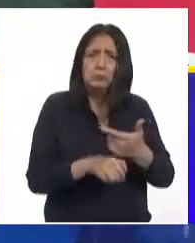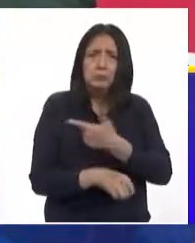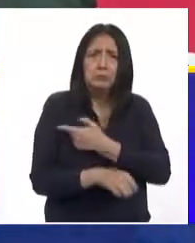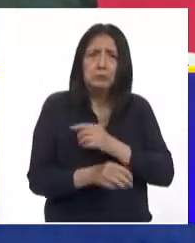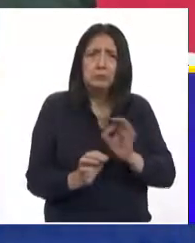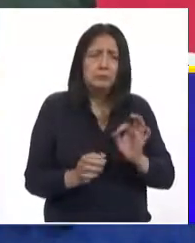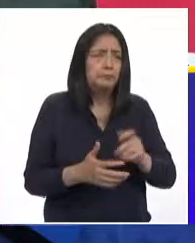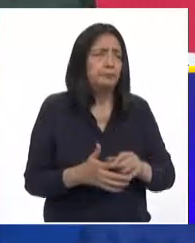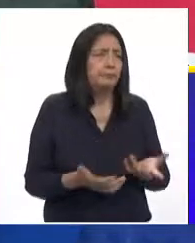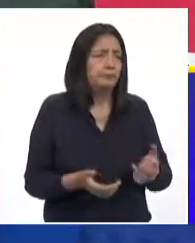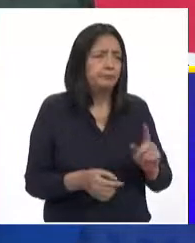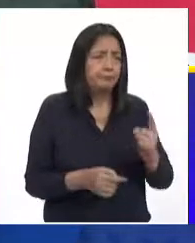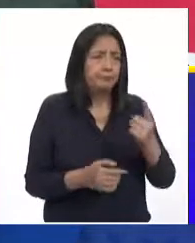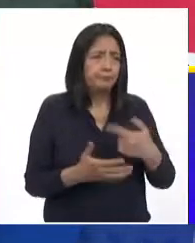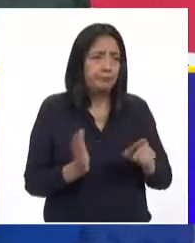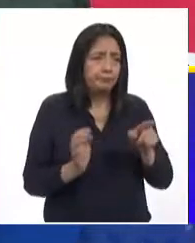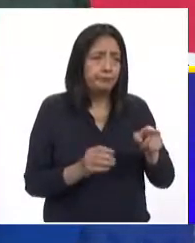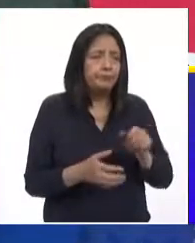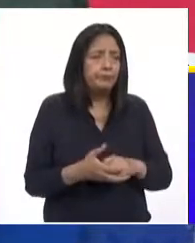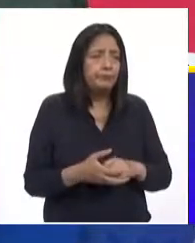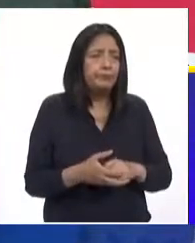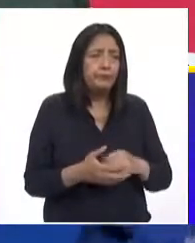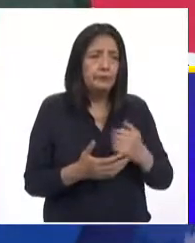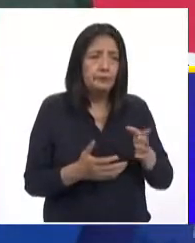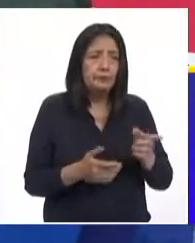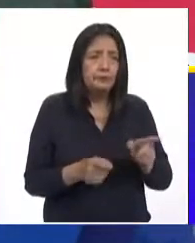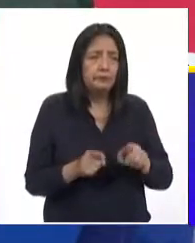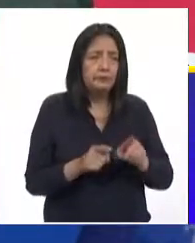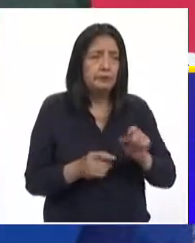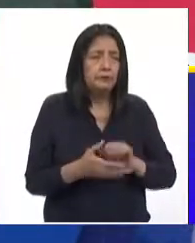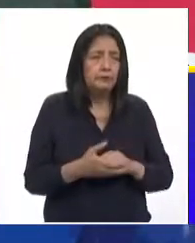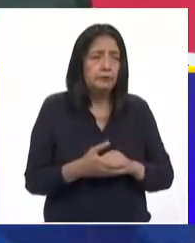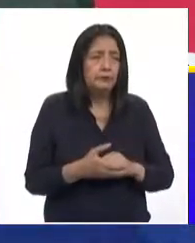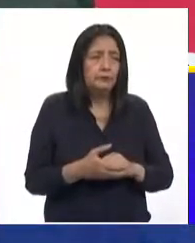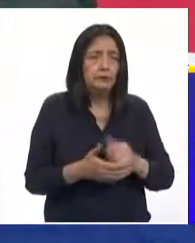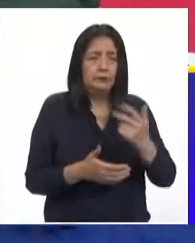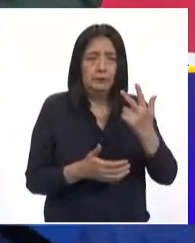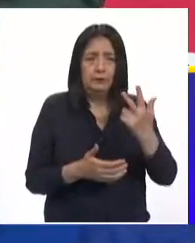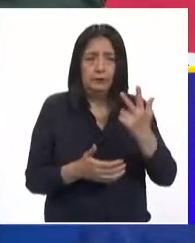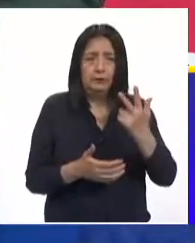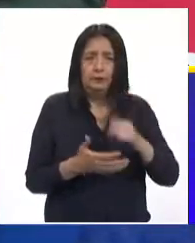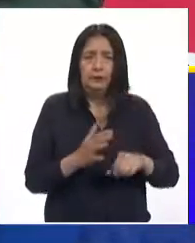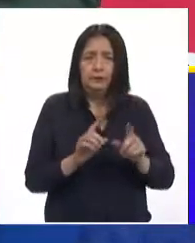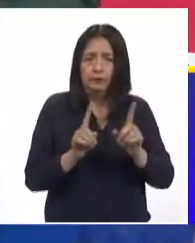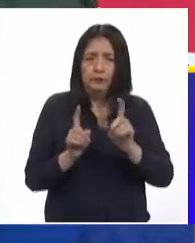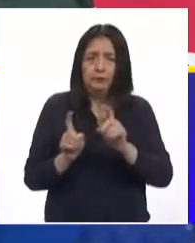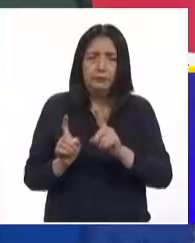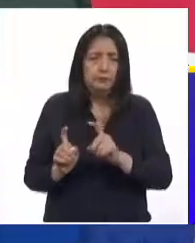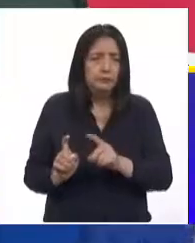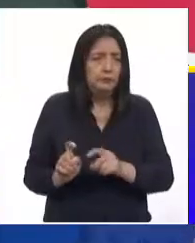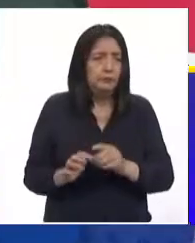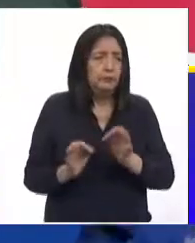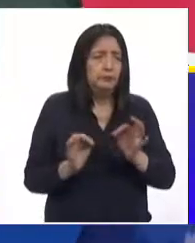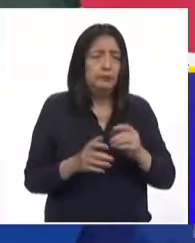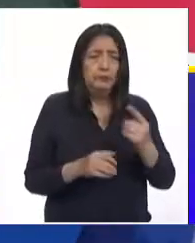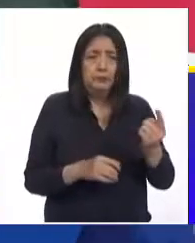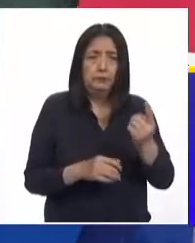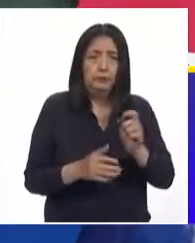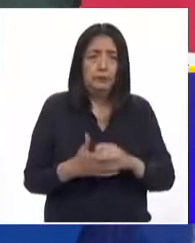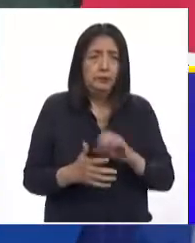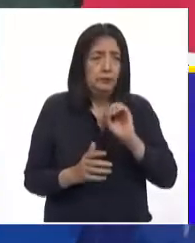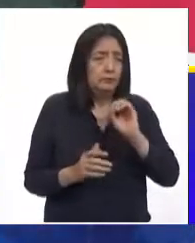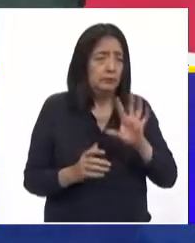vacuna de Pfizer. Es la que ha sido además quien ha estado en 3 procesos interrogatorios y quien en cada uno de